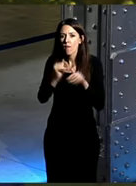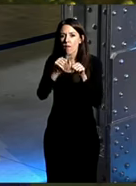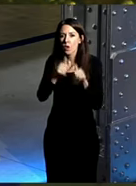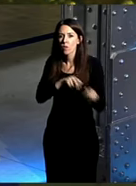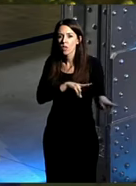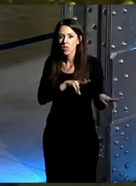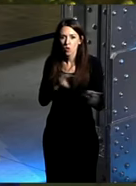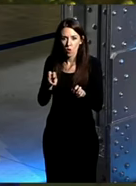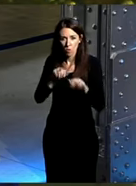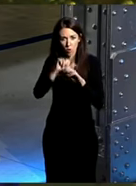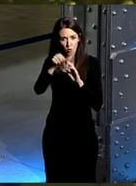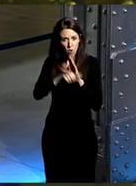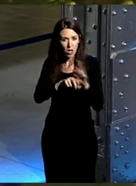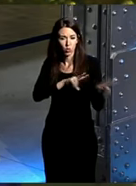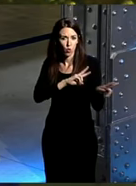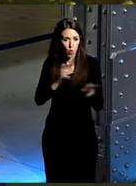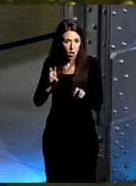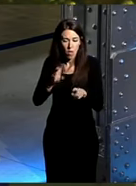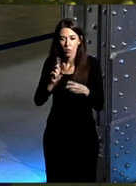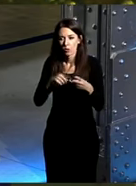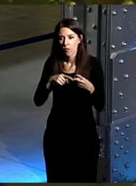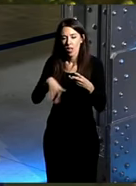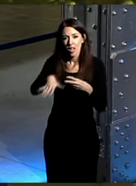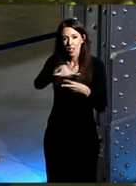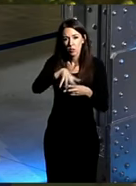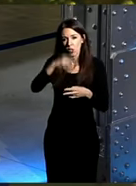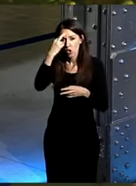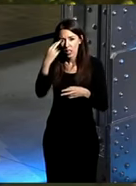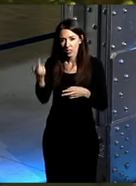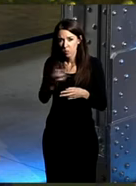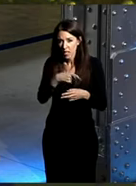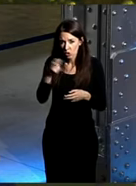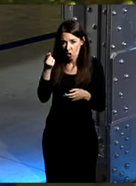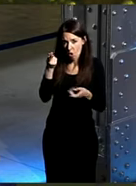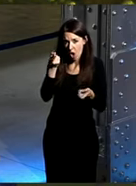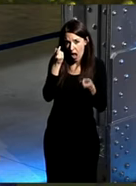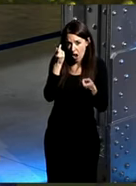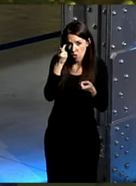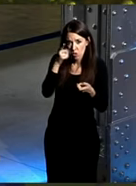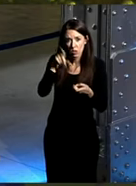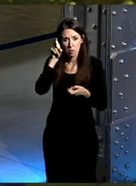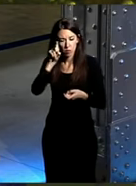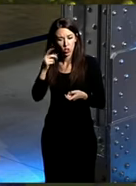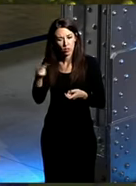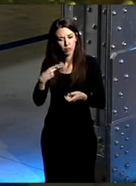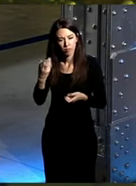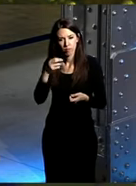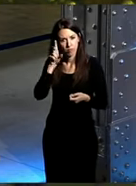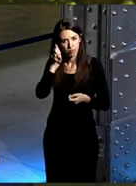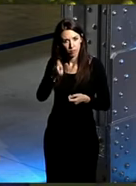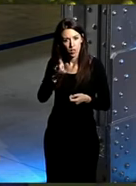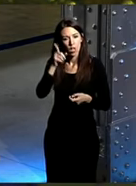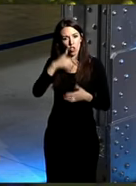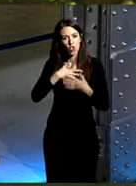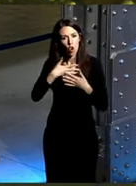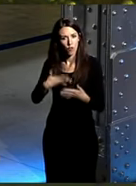formas, nuevos formatos, marcar un espacio de respeto entre los chicos y los profesores, marcar un entorno